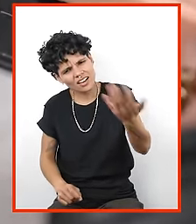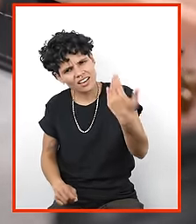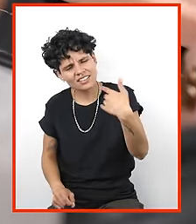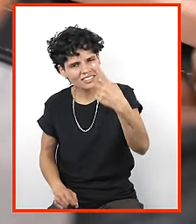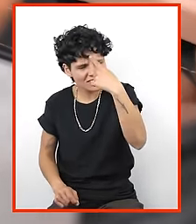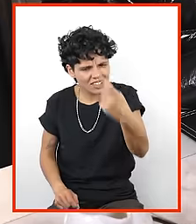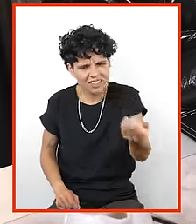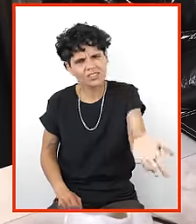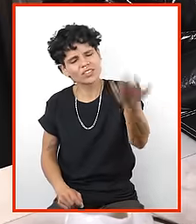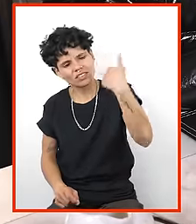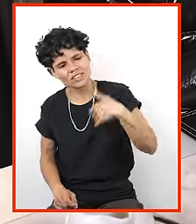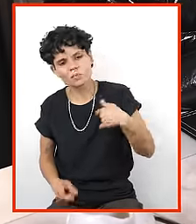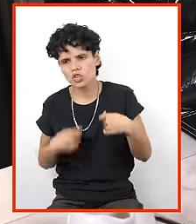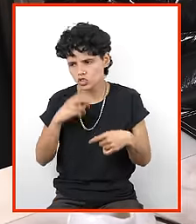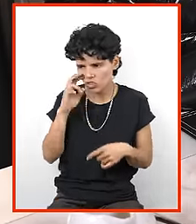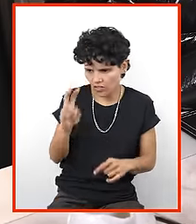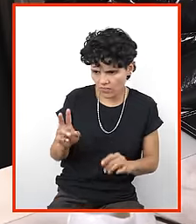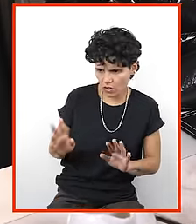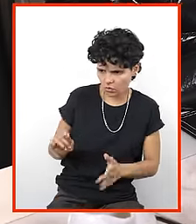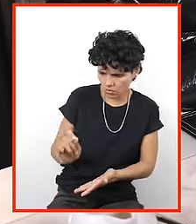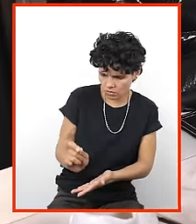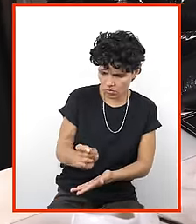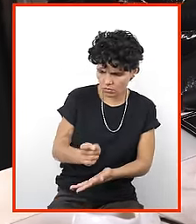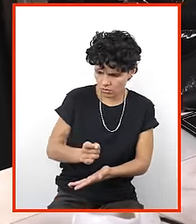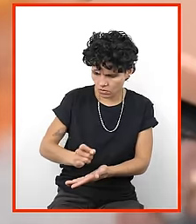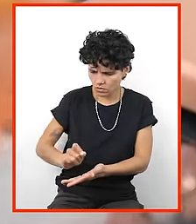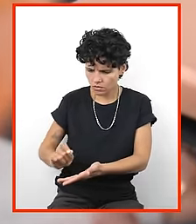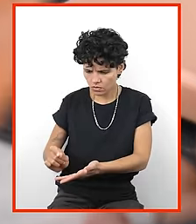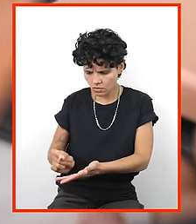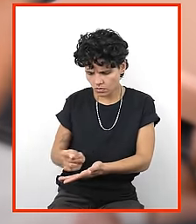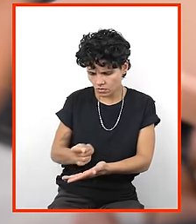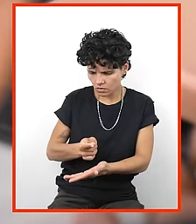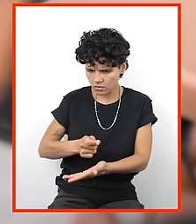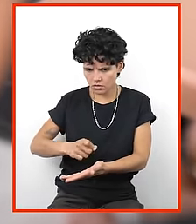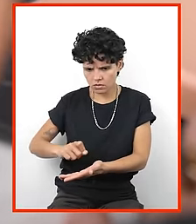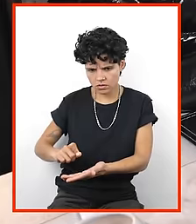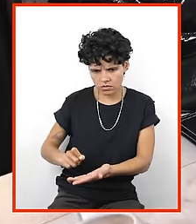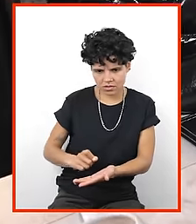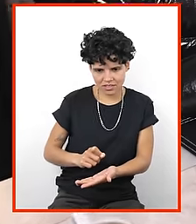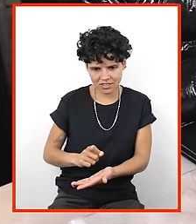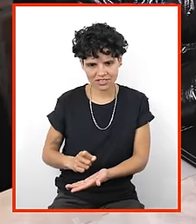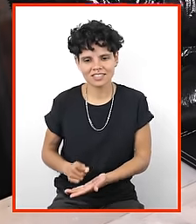¿En serio? No, es que yo veo que está muy... No, de verdad, esto, yo creo que está quedando incluso...